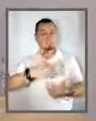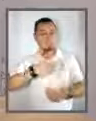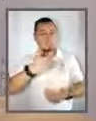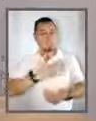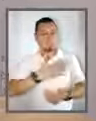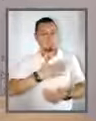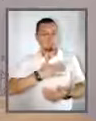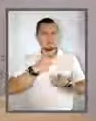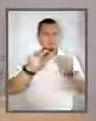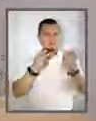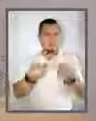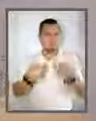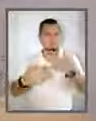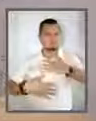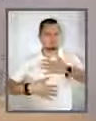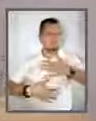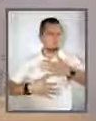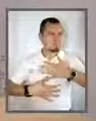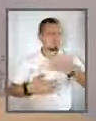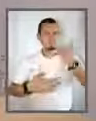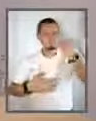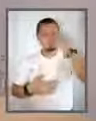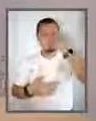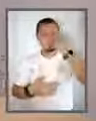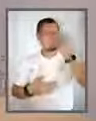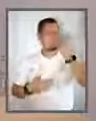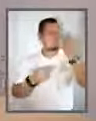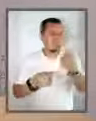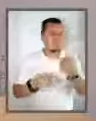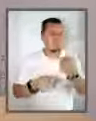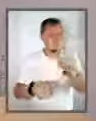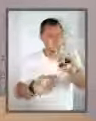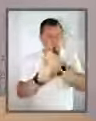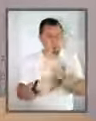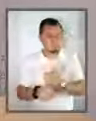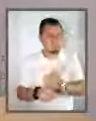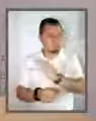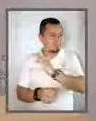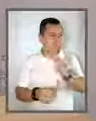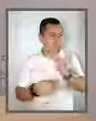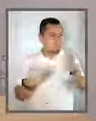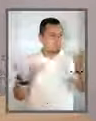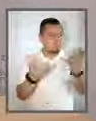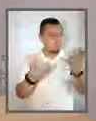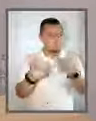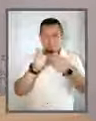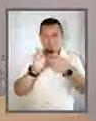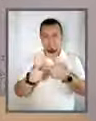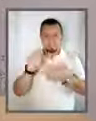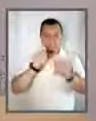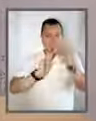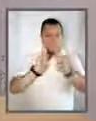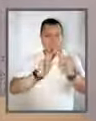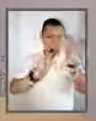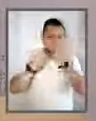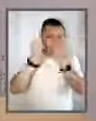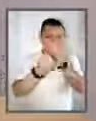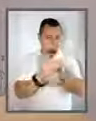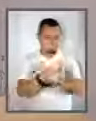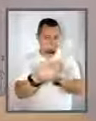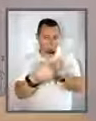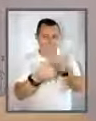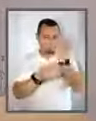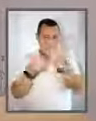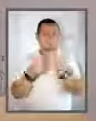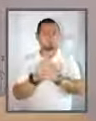favor llamen a la línea COVID para poder identificarlos lo más pronto posible y poder hacer las pruebas. Isela